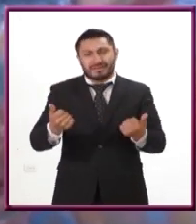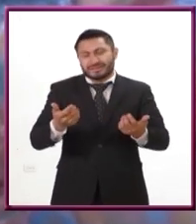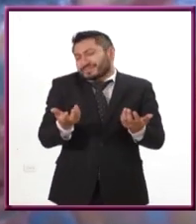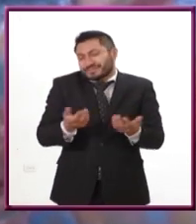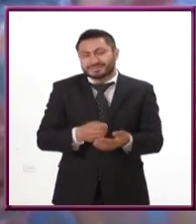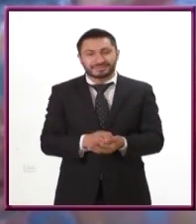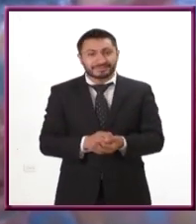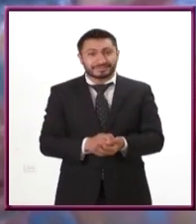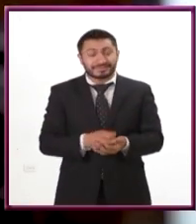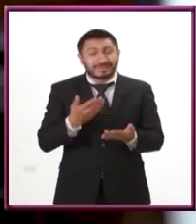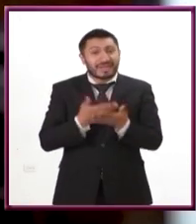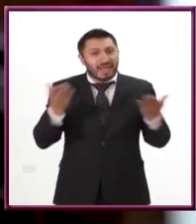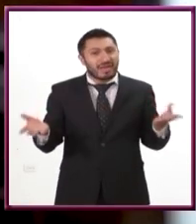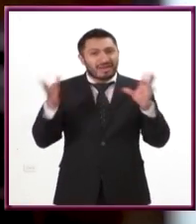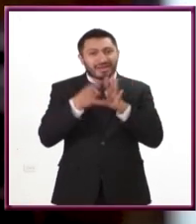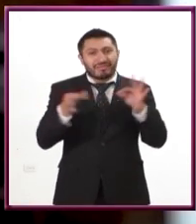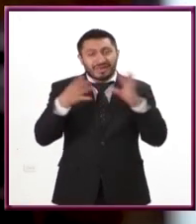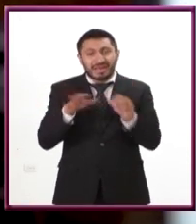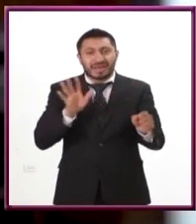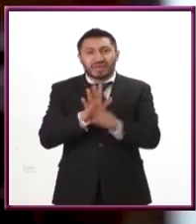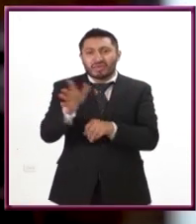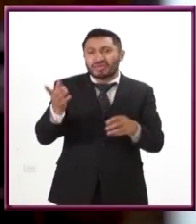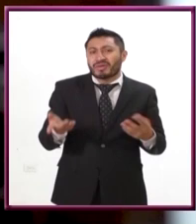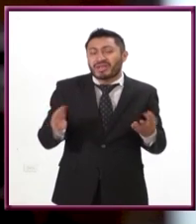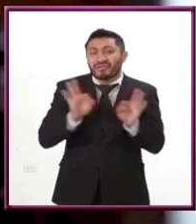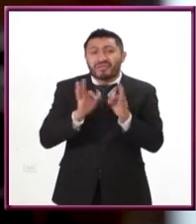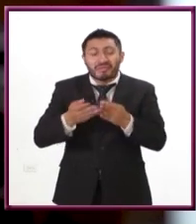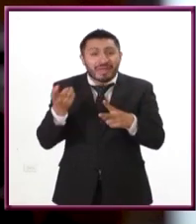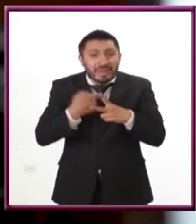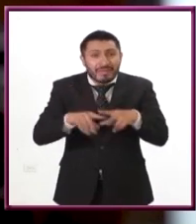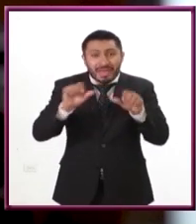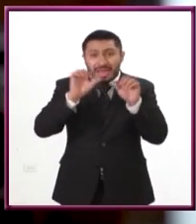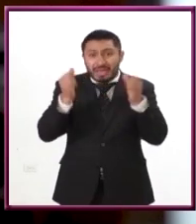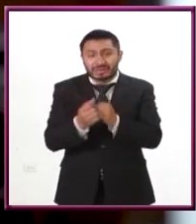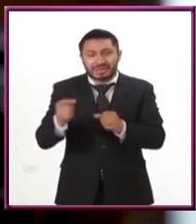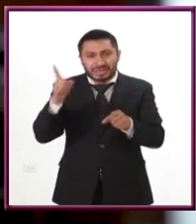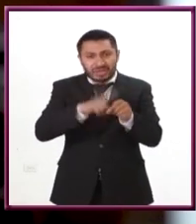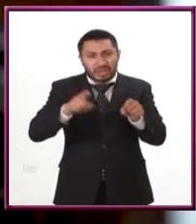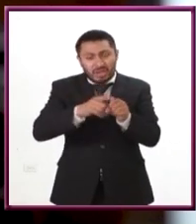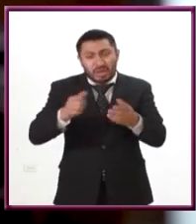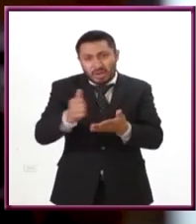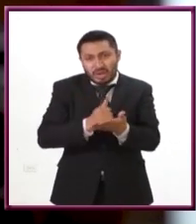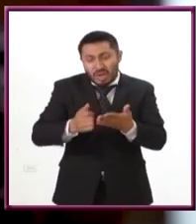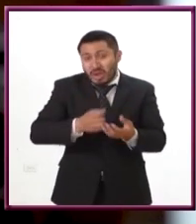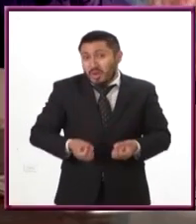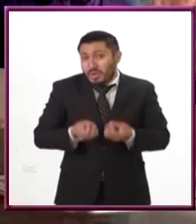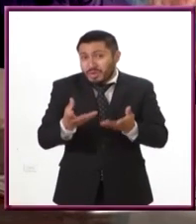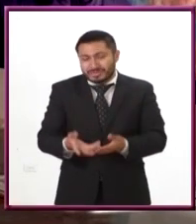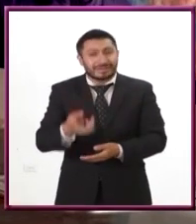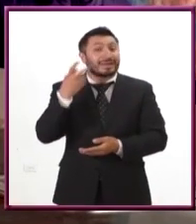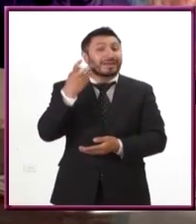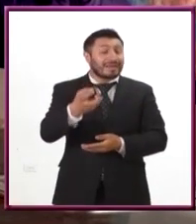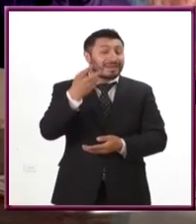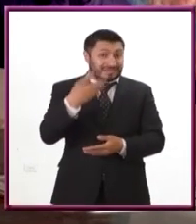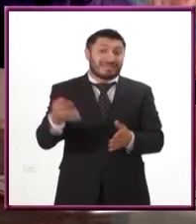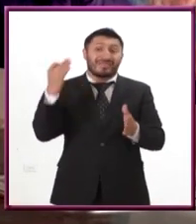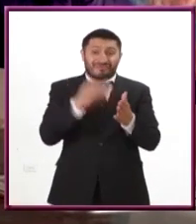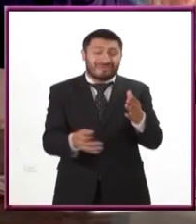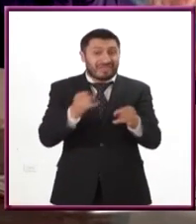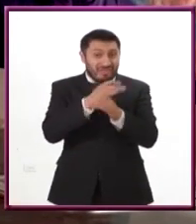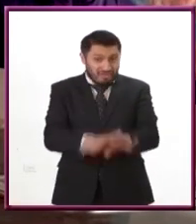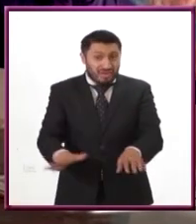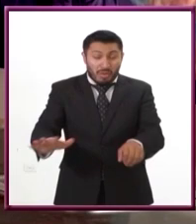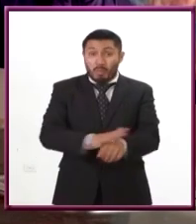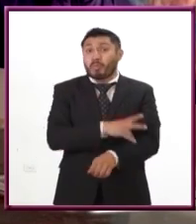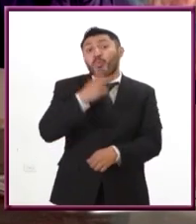y comprensión. Y ahora cuéntanos, ¿cómo surgió la Fundación Iluminemos de Azul? Mira, justo debido a esa